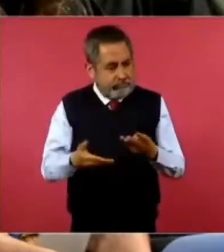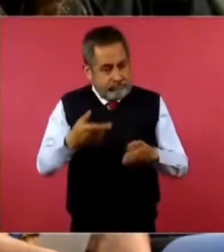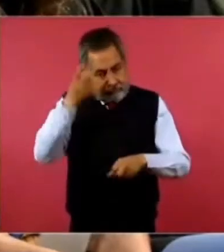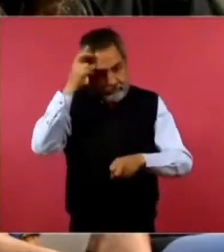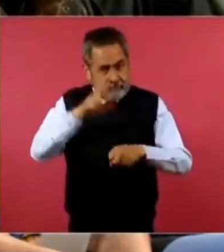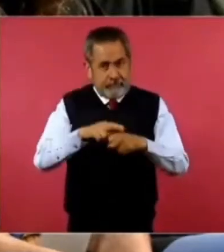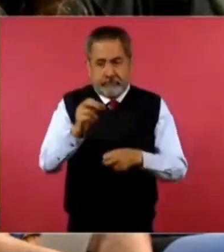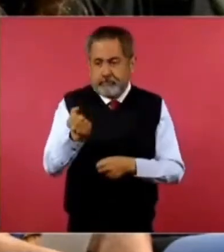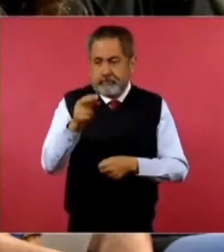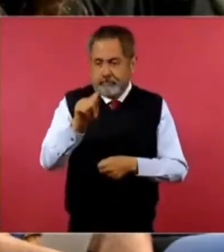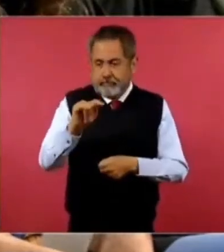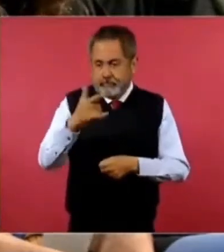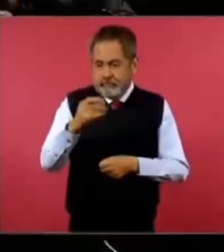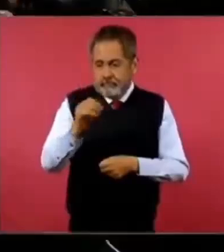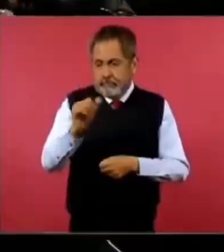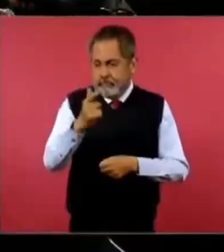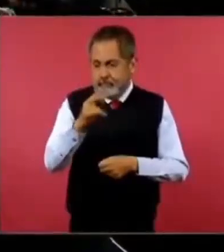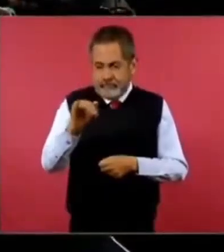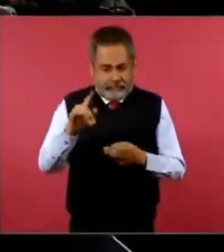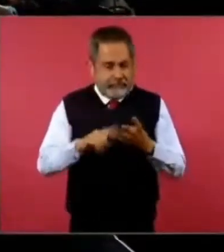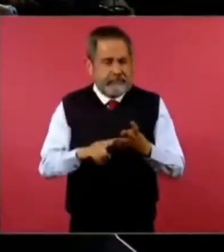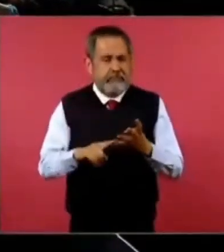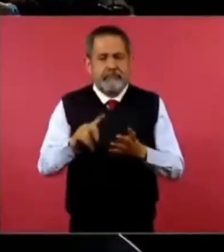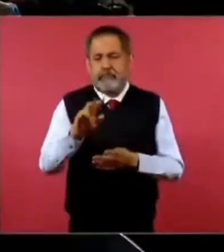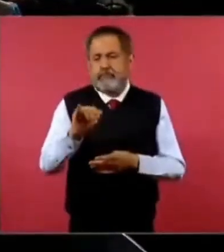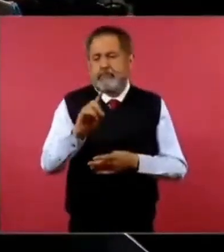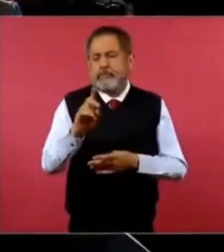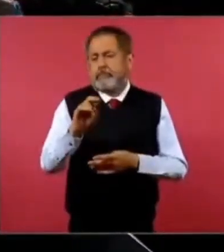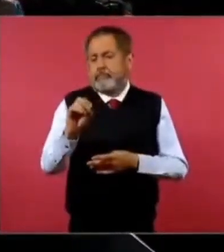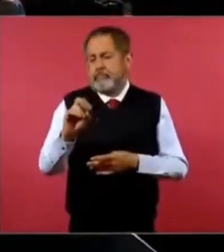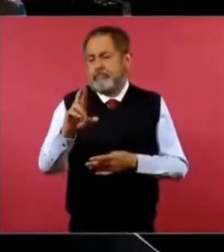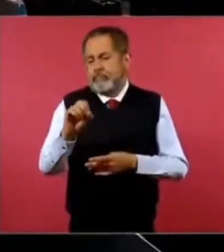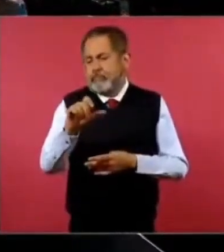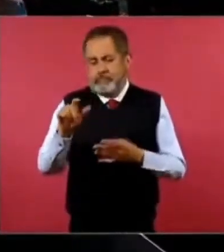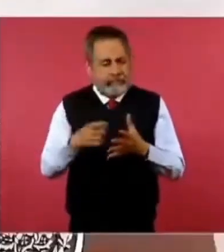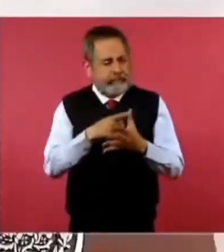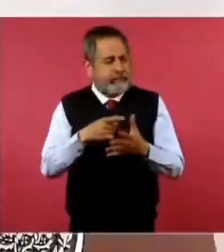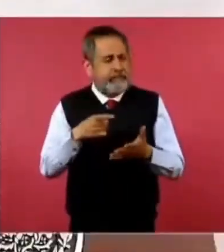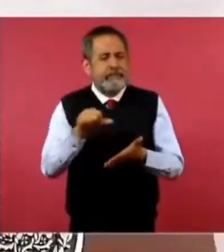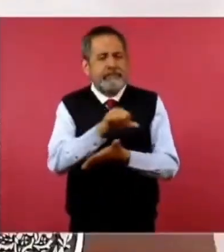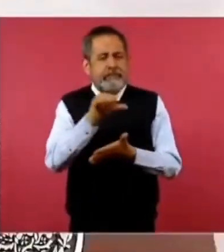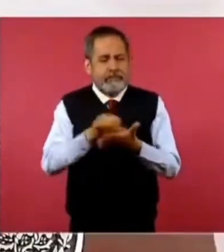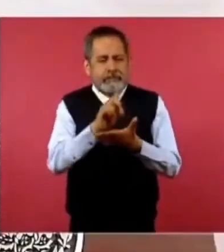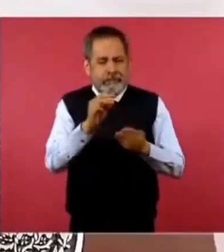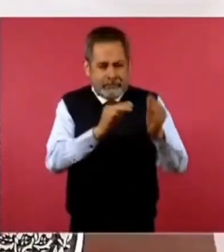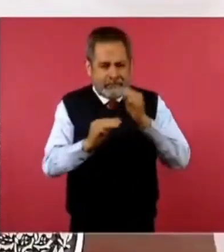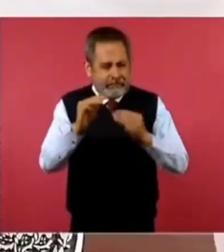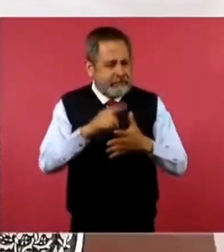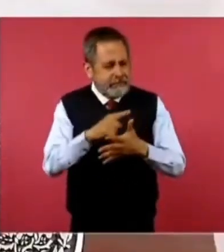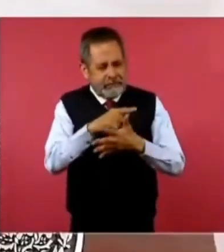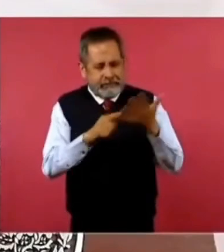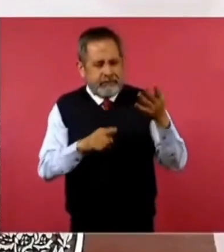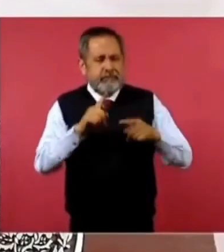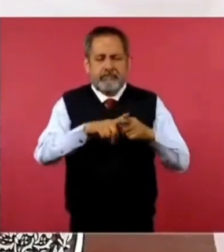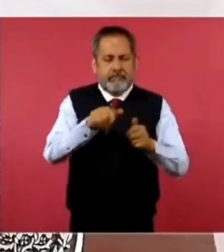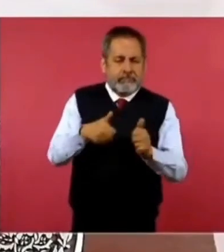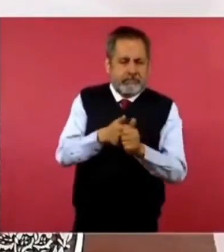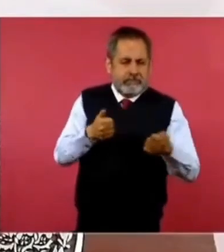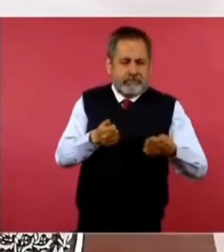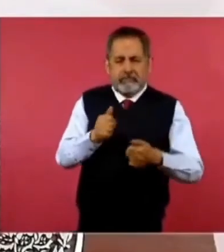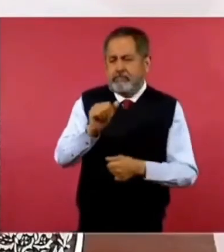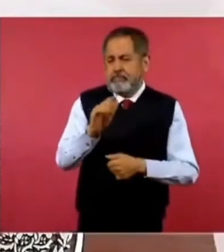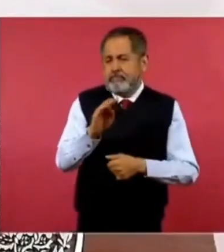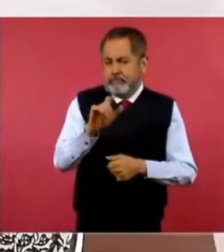director Santiago Aguirre, contra Vidulfo Rosales y el Centro de Derechos Humanos de la Montaña, dirigido por Abel